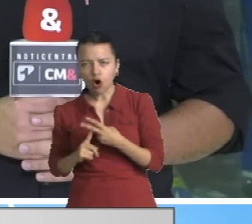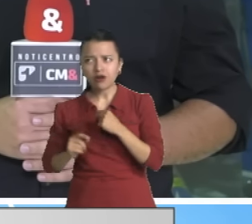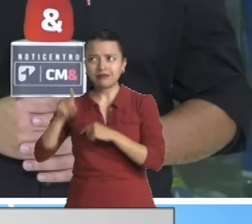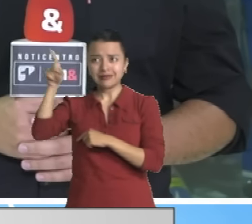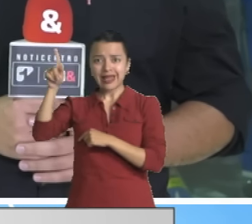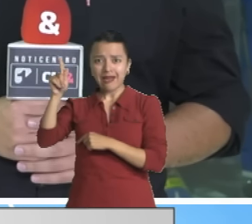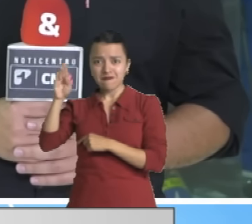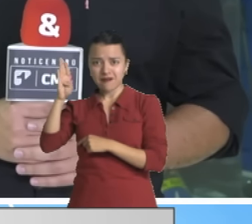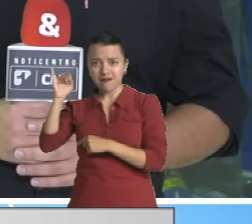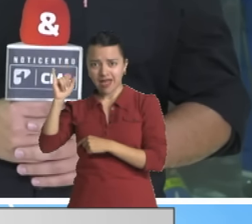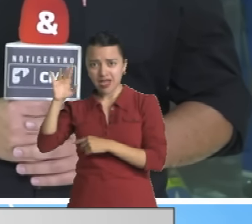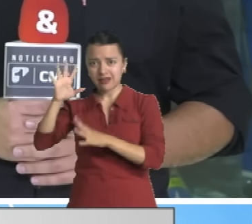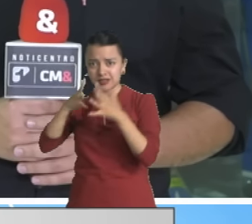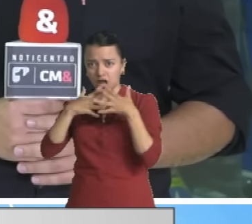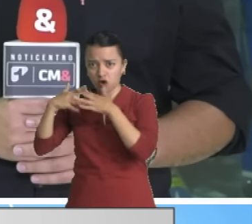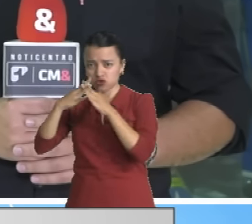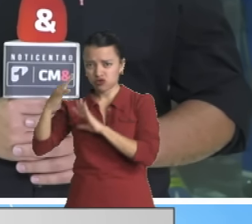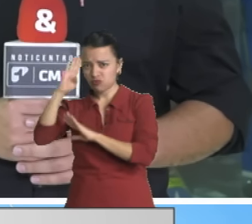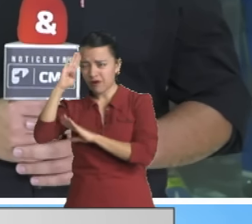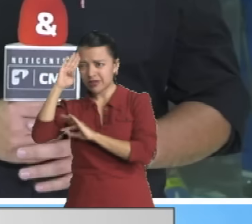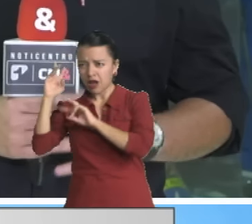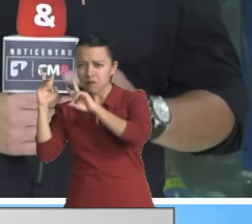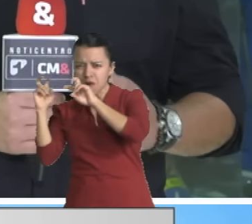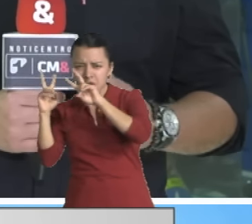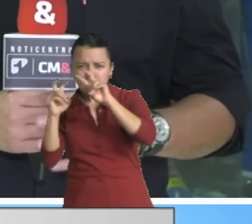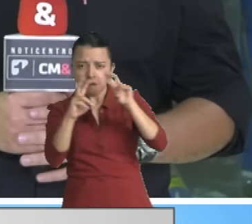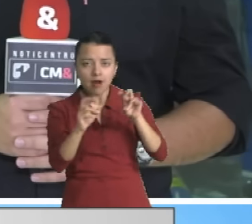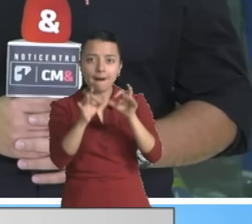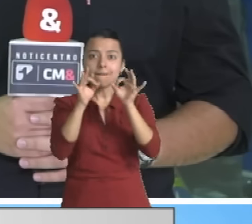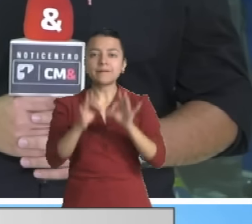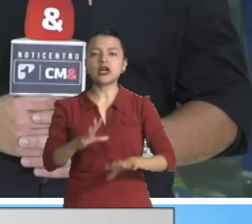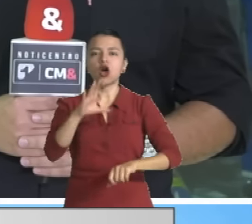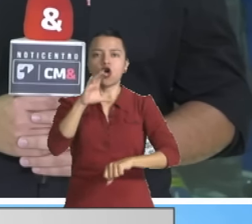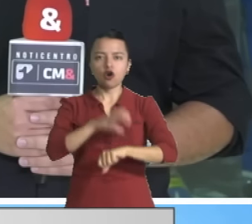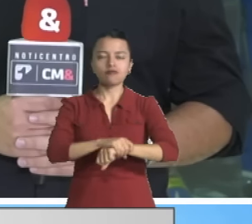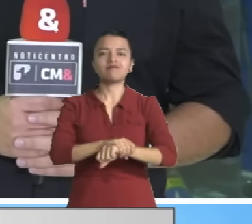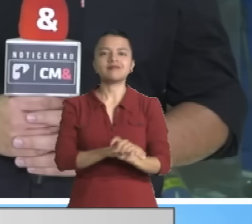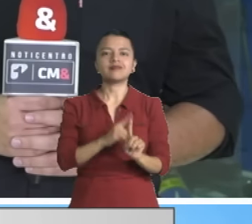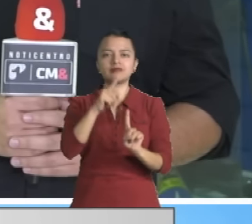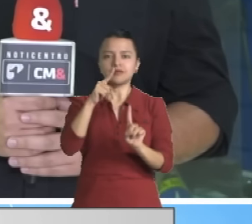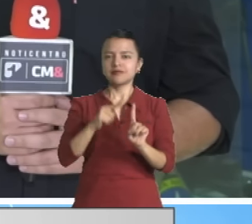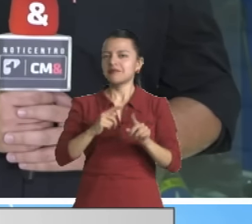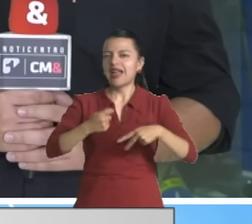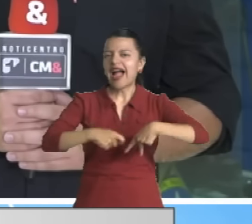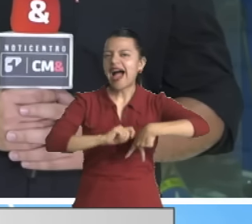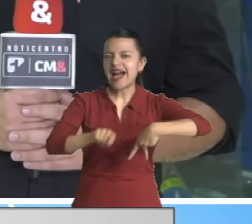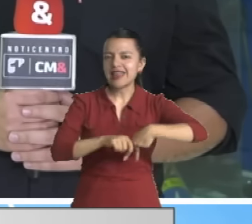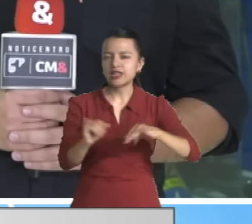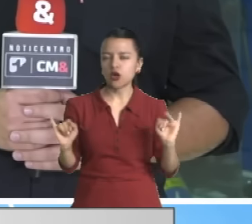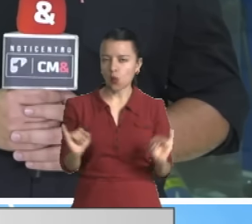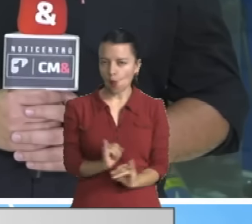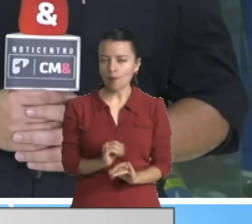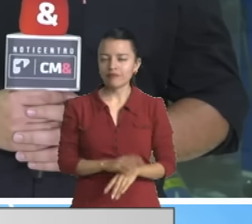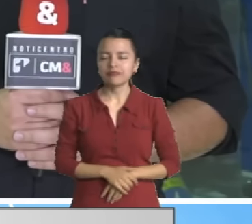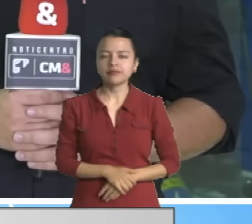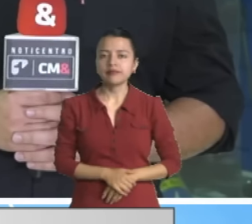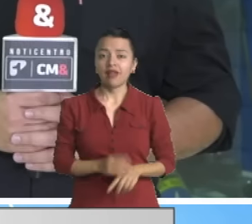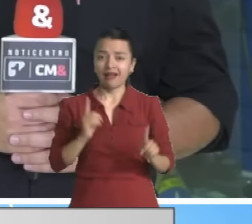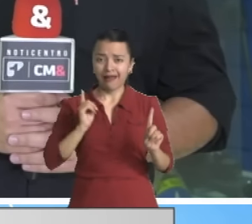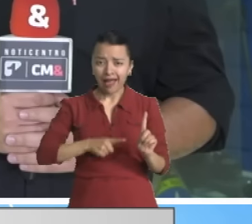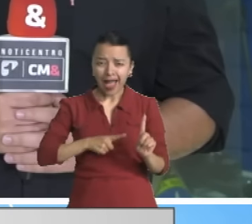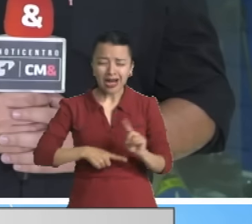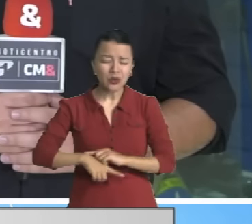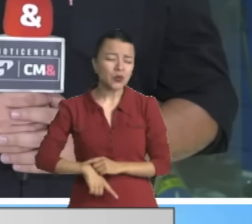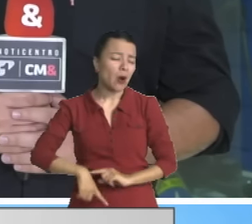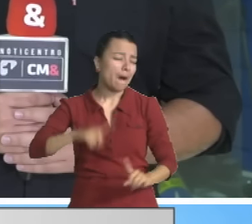Estados Unidos logró la captura de alias El Flaco, un enlace del narcotráfico con ese país y quien también sería responsable de